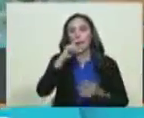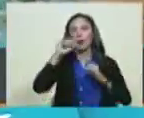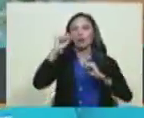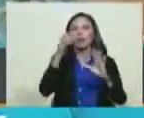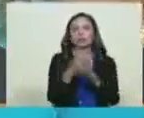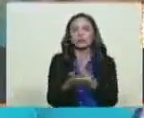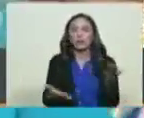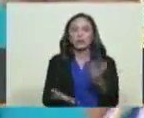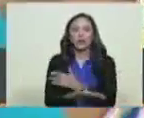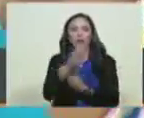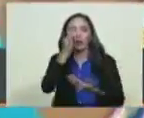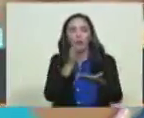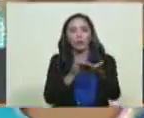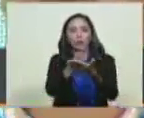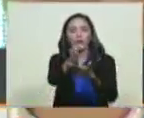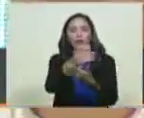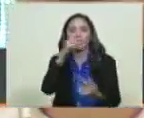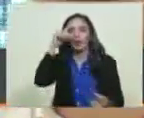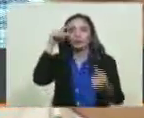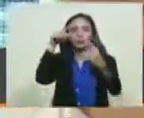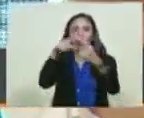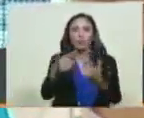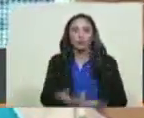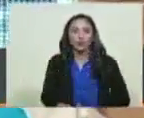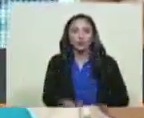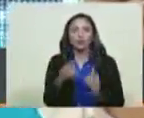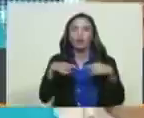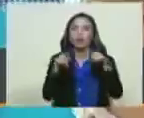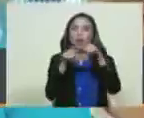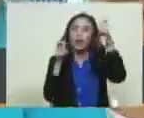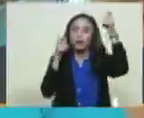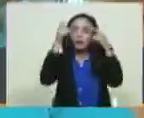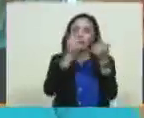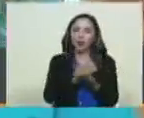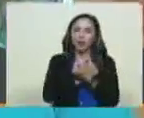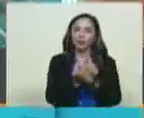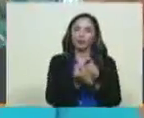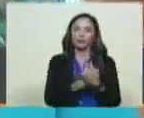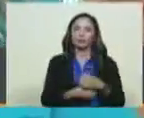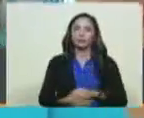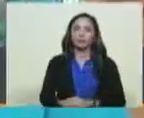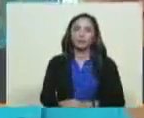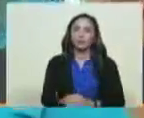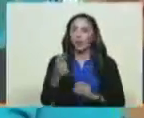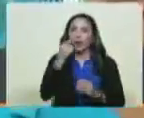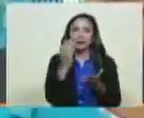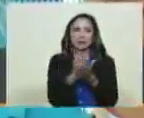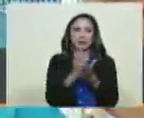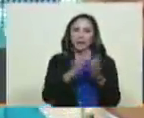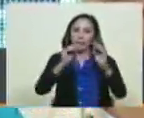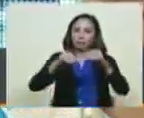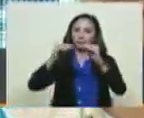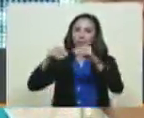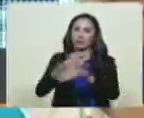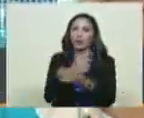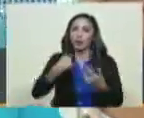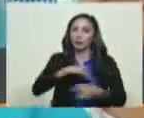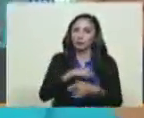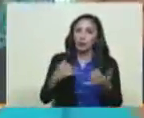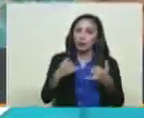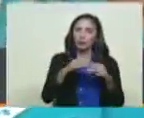sólo es bien a los principios del comandante chávez sino que nos invita de manera permanente a nosotros también